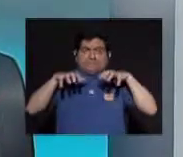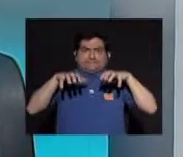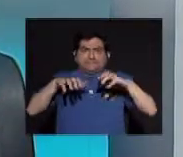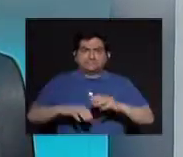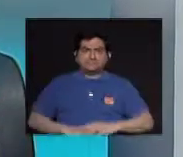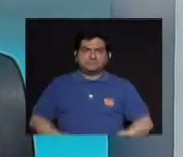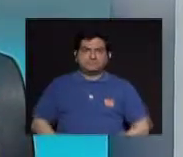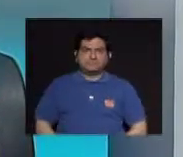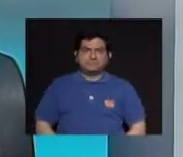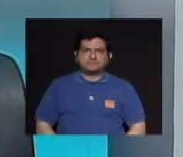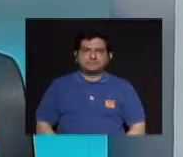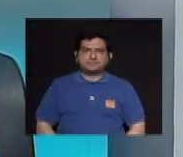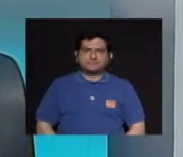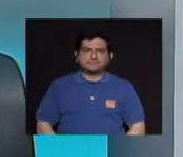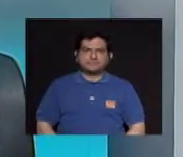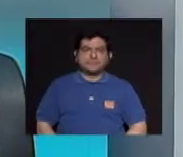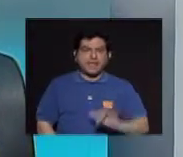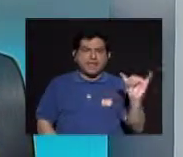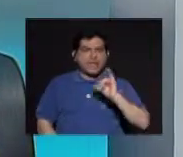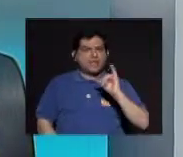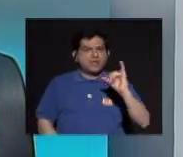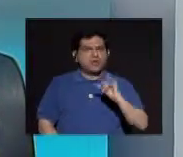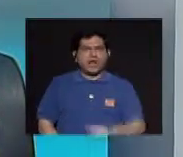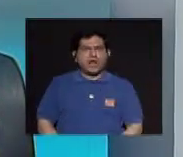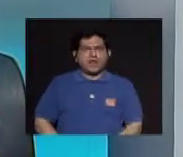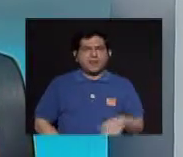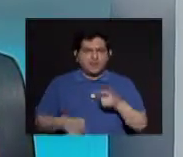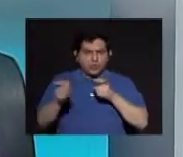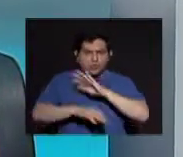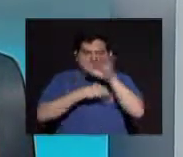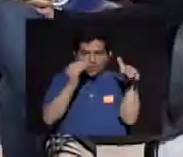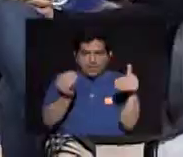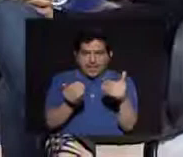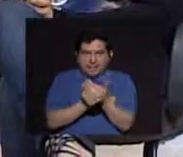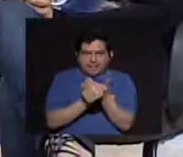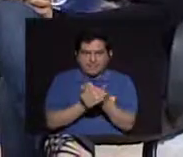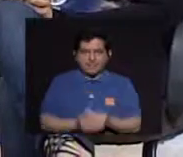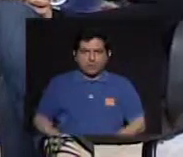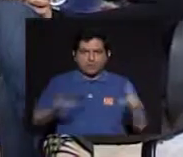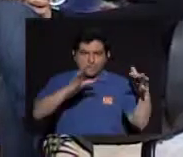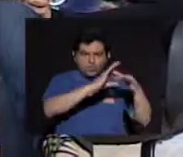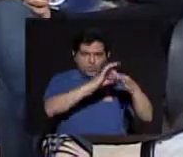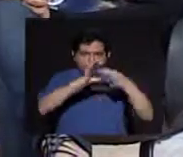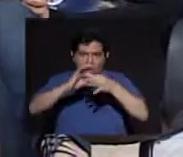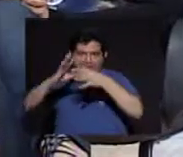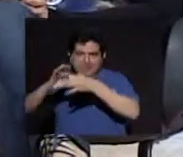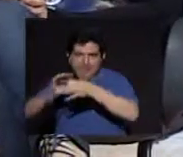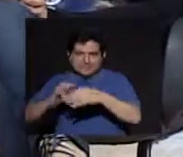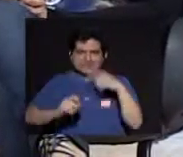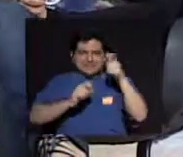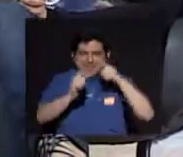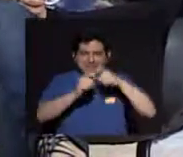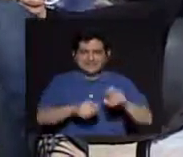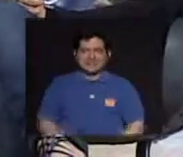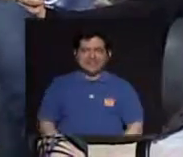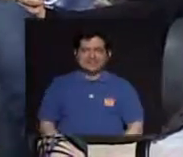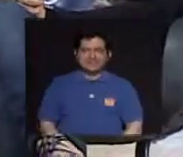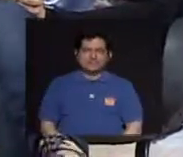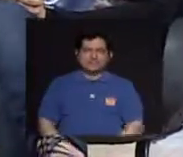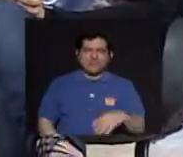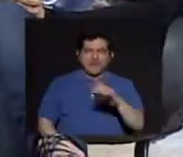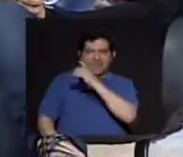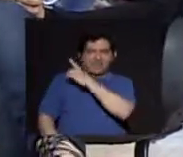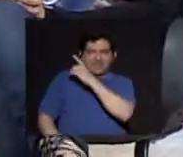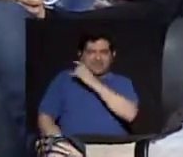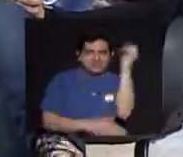mí me ha estresado muchísimo. Por supuesto. Sí, porque además de controlar que todo esté coherente en cuanto a